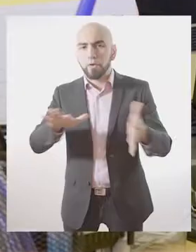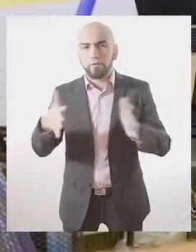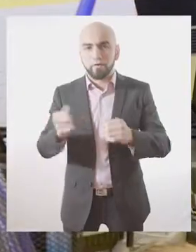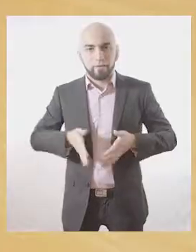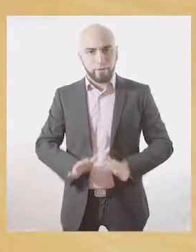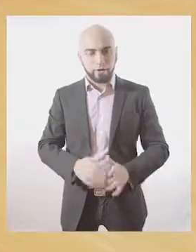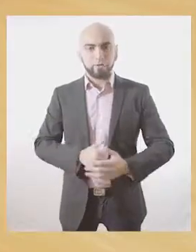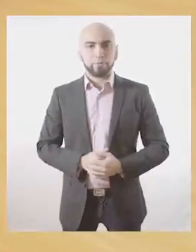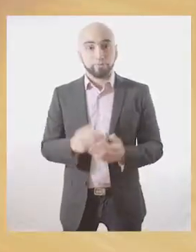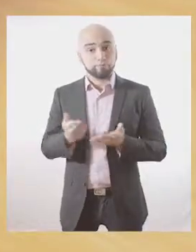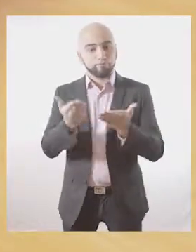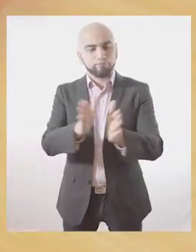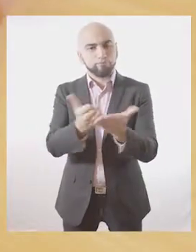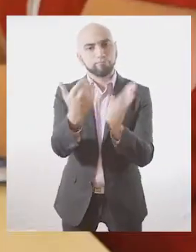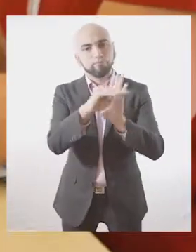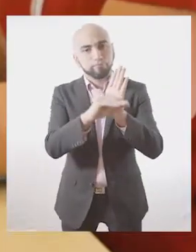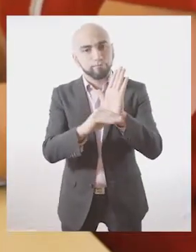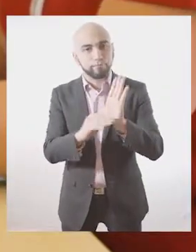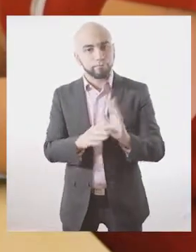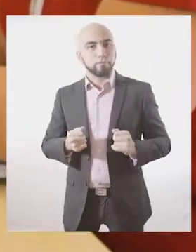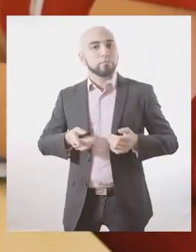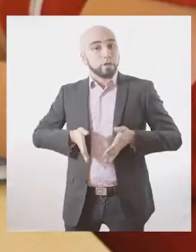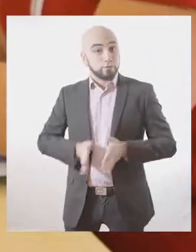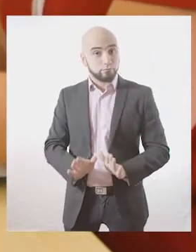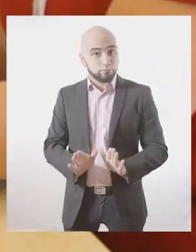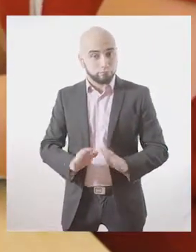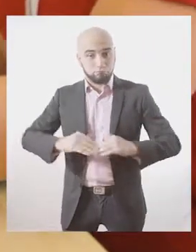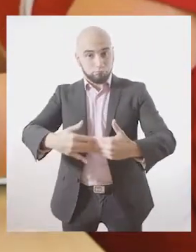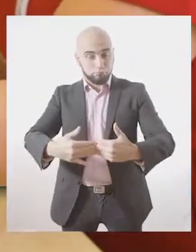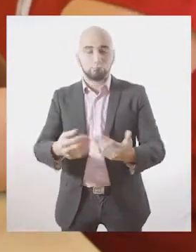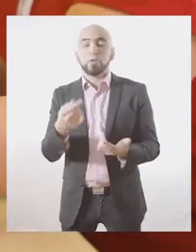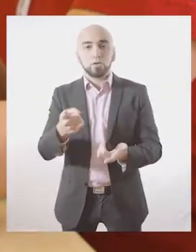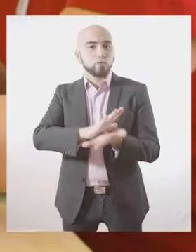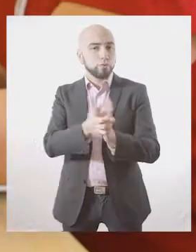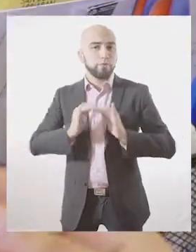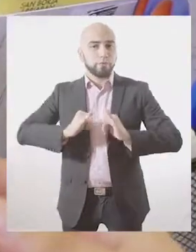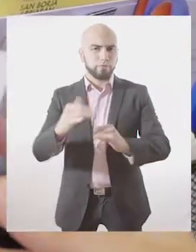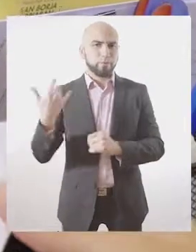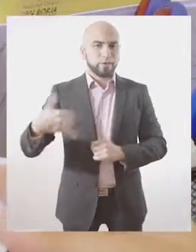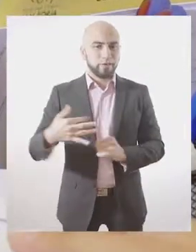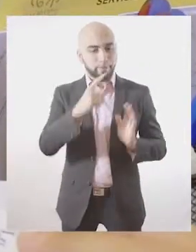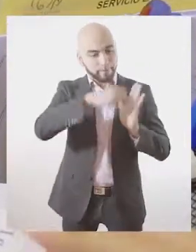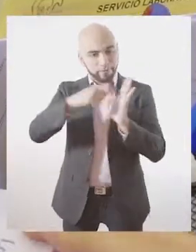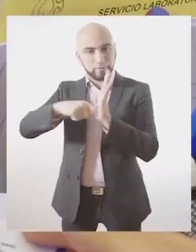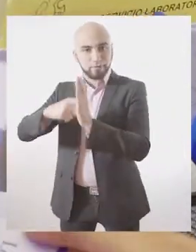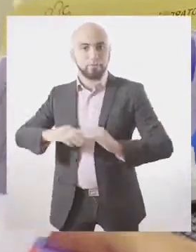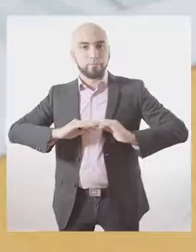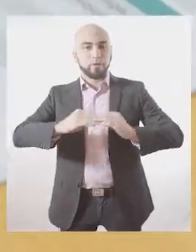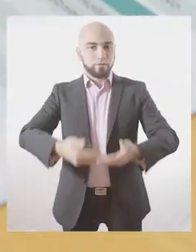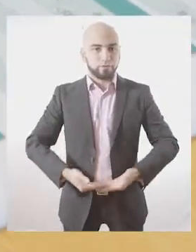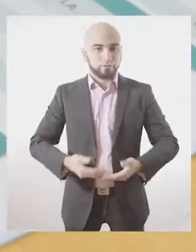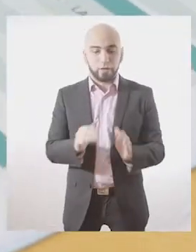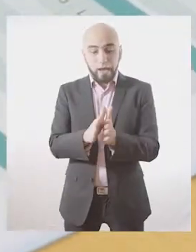parto. Recibirán la guía de la gestación y el nacimiento con mucha información importante de cada mes del embarazo y